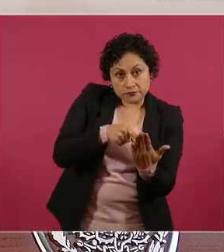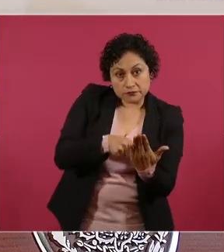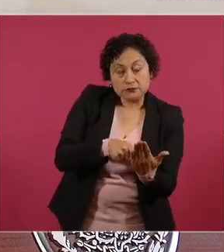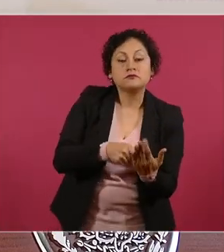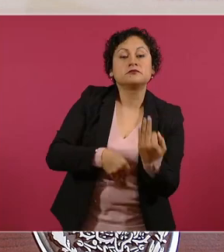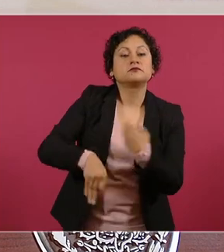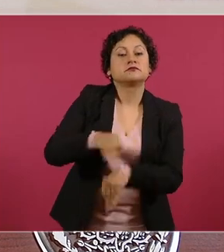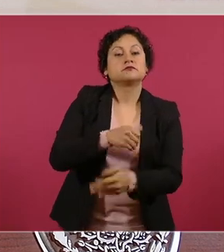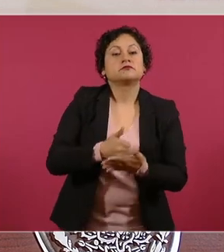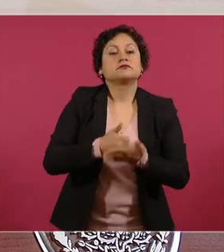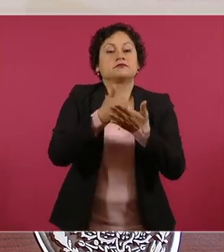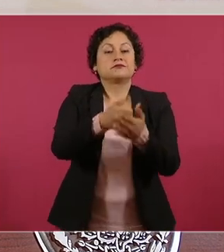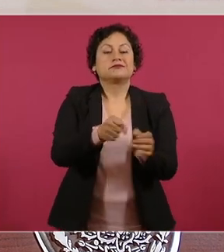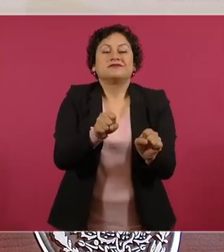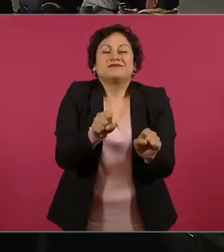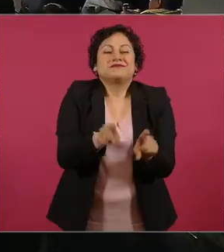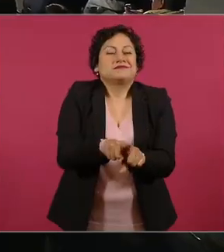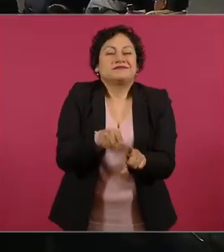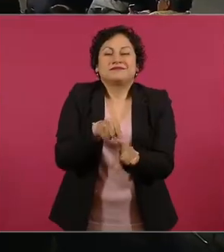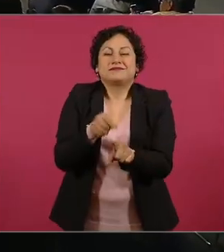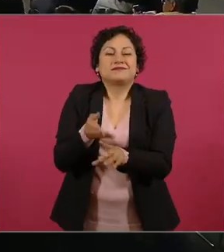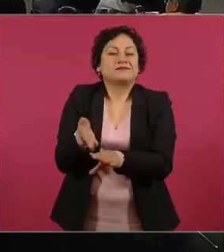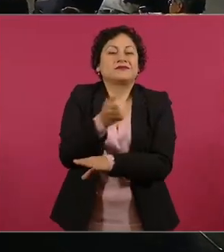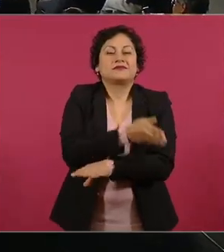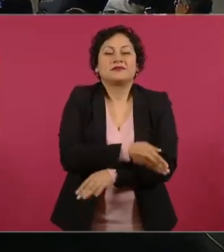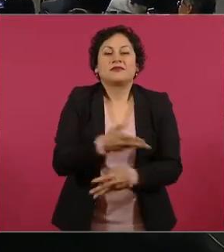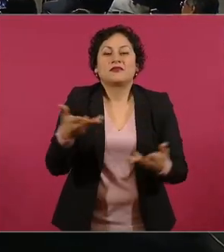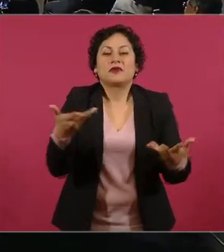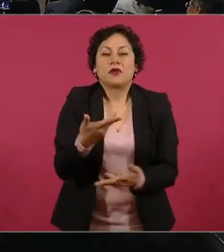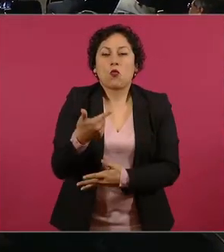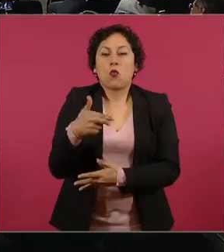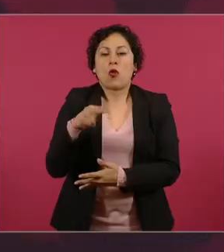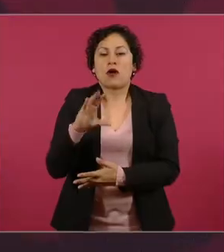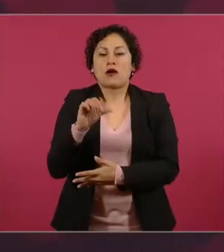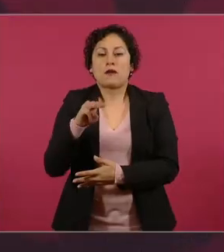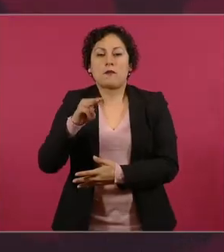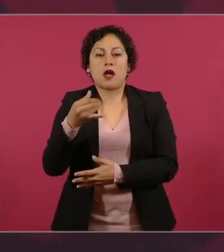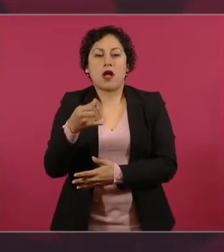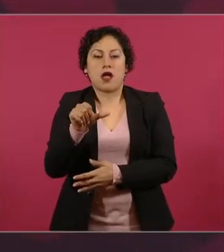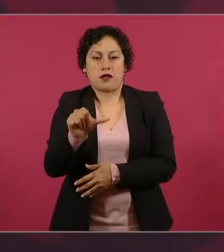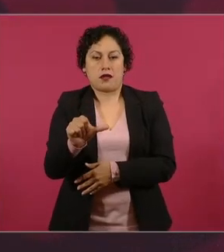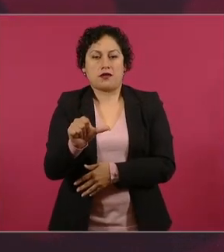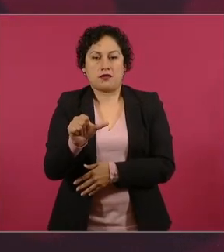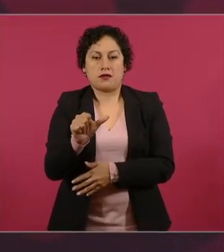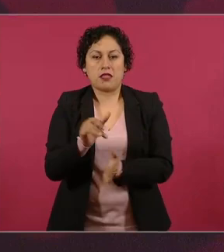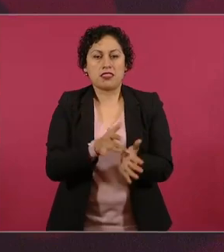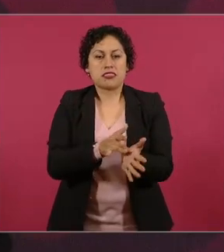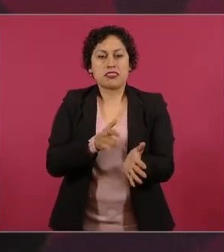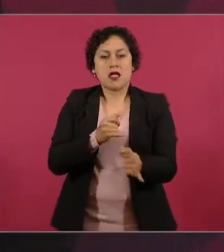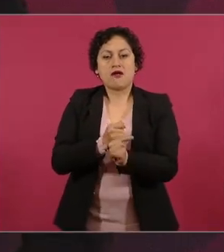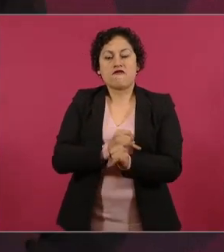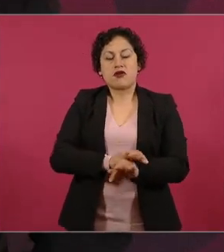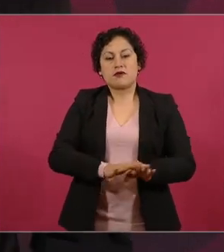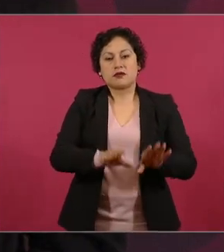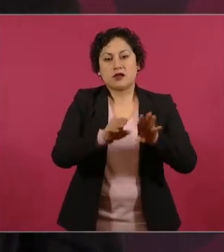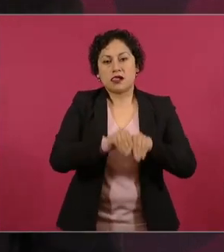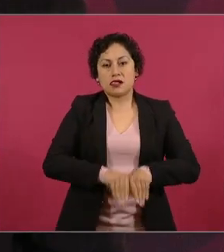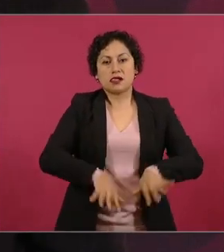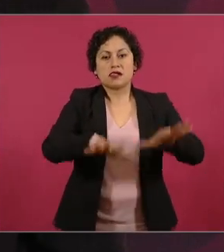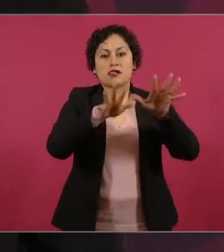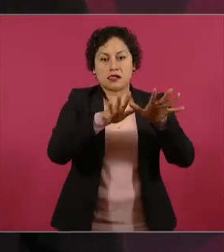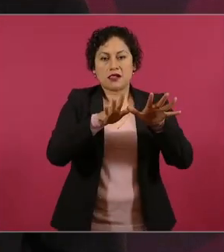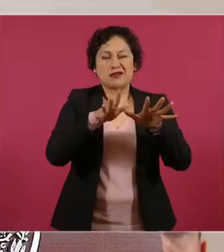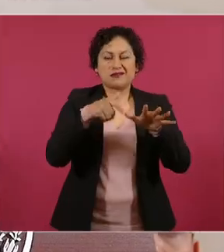hicieron con Guacamaya, que luego empezaron a sacar los datos, no sé si con Loré de Mola o con